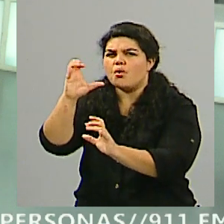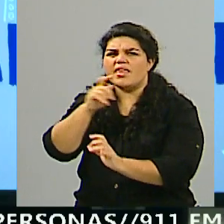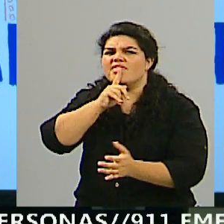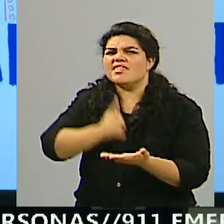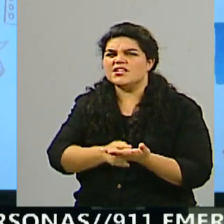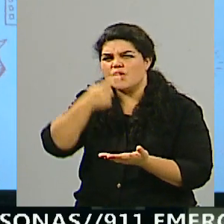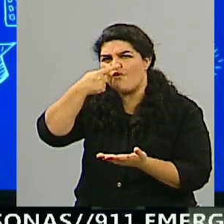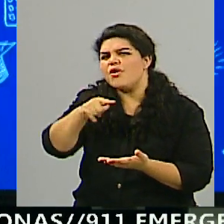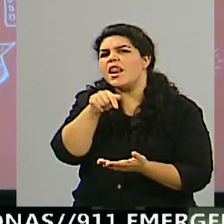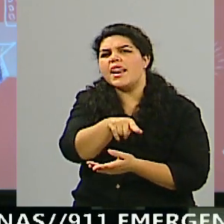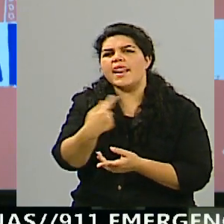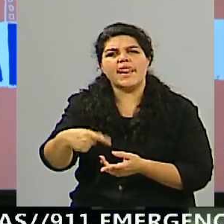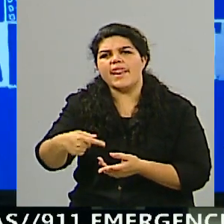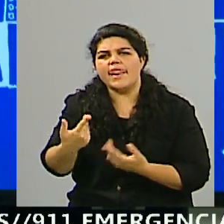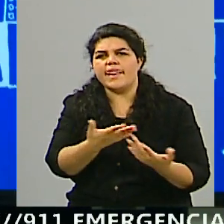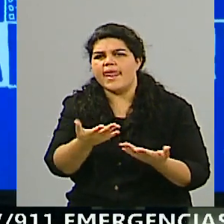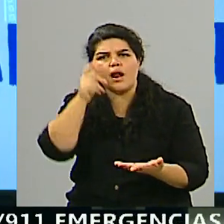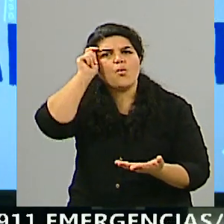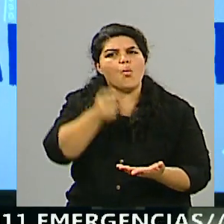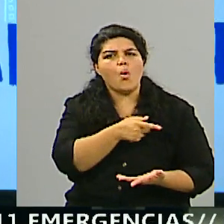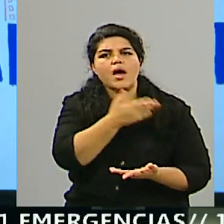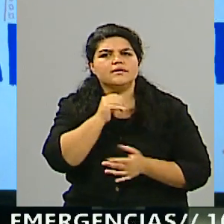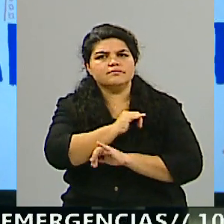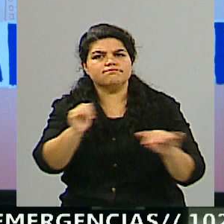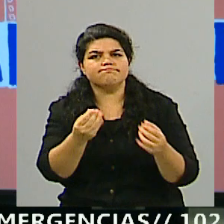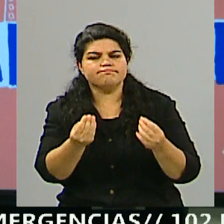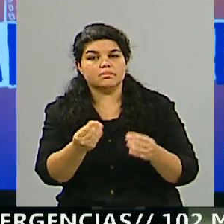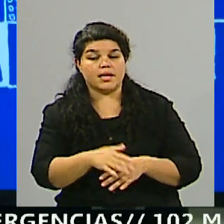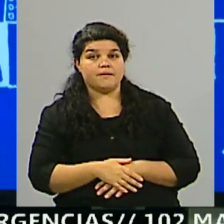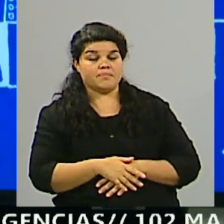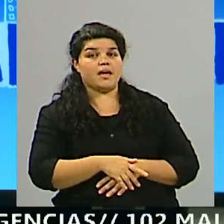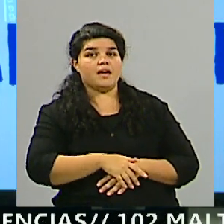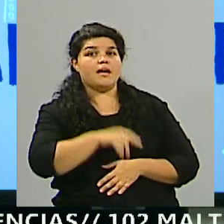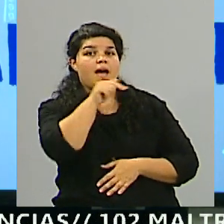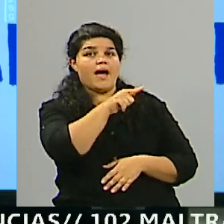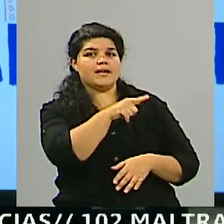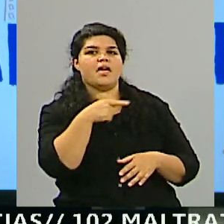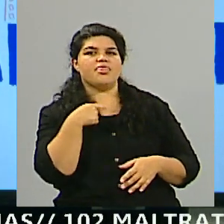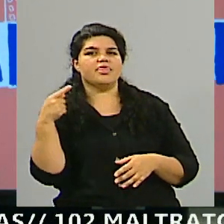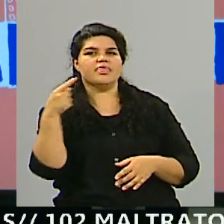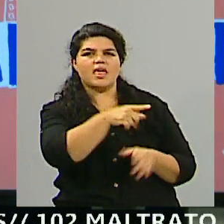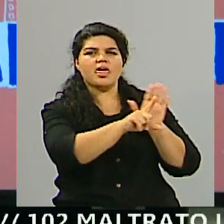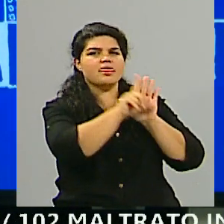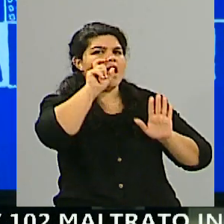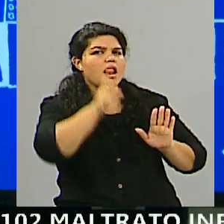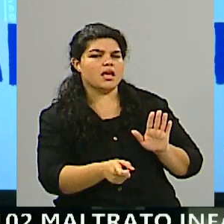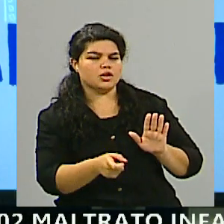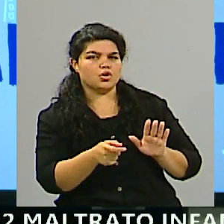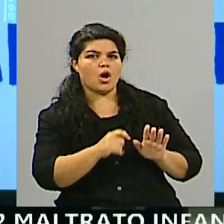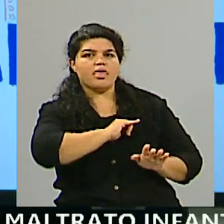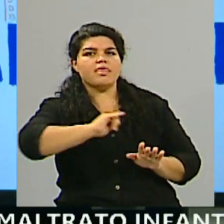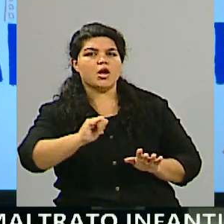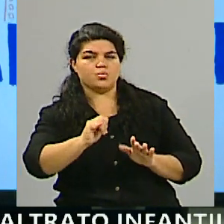Este fallo lo que resuelve es la absolución por el delito que se lo acusa, que lo denuncia el